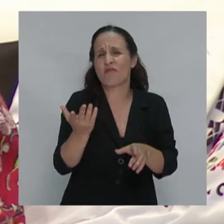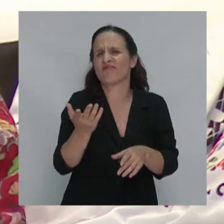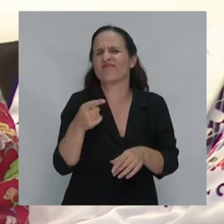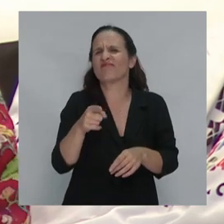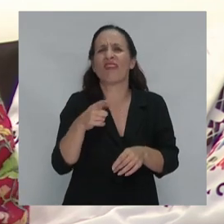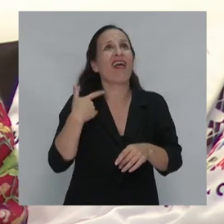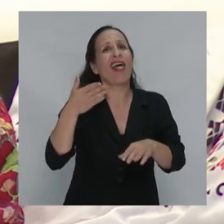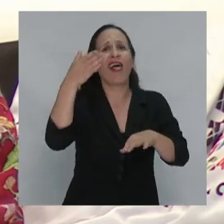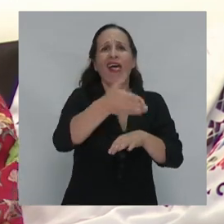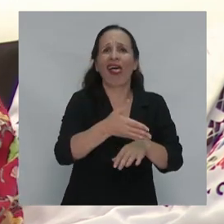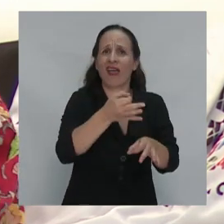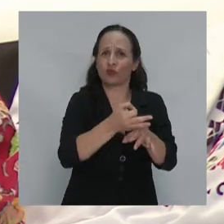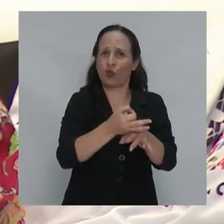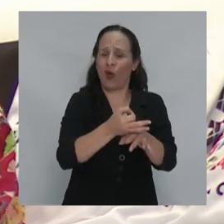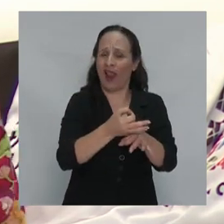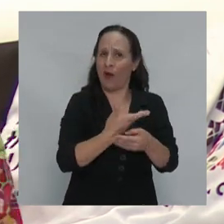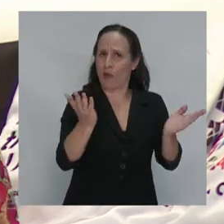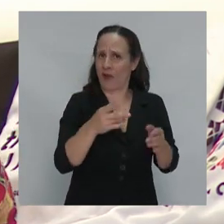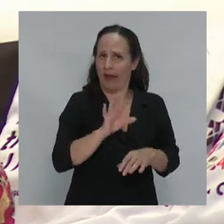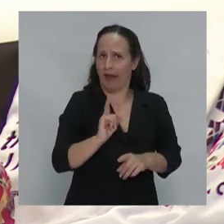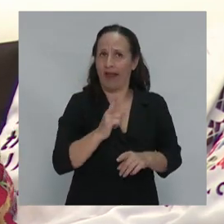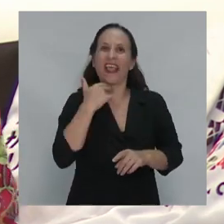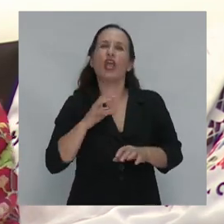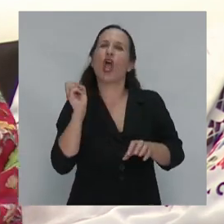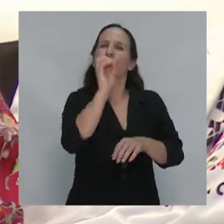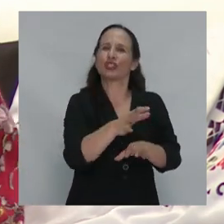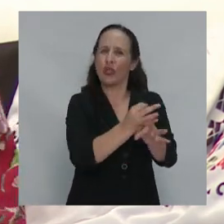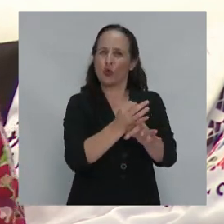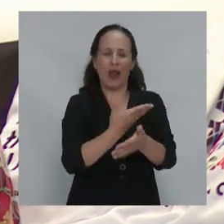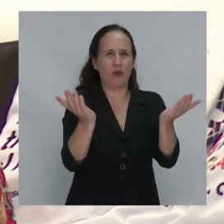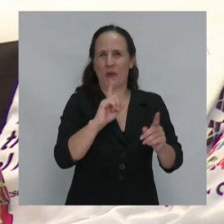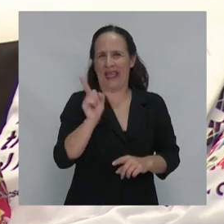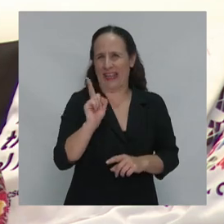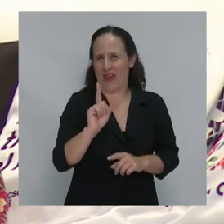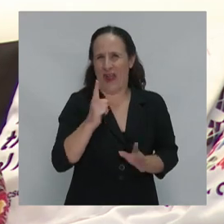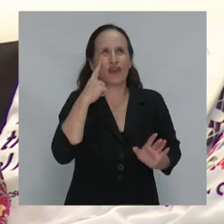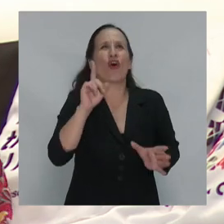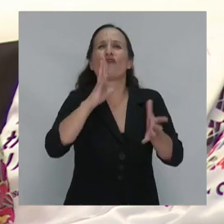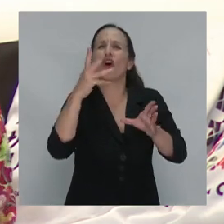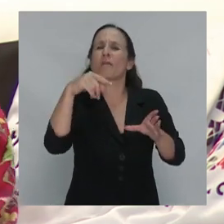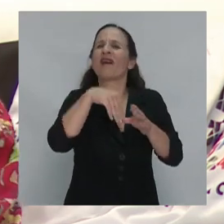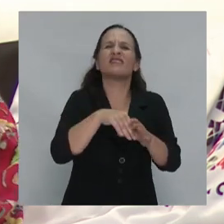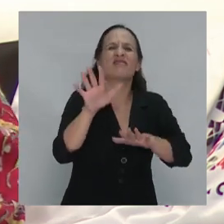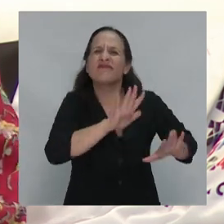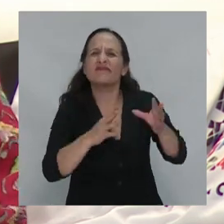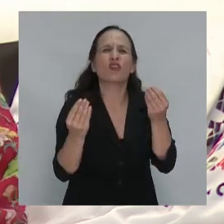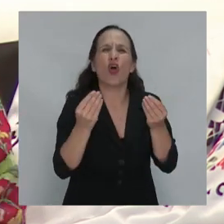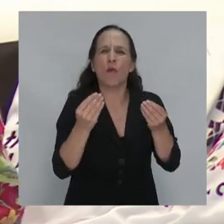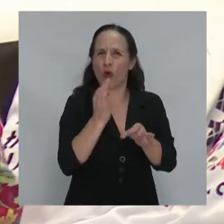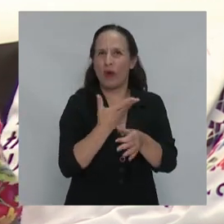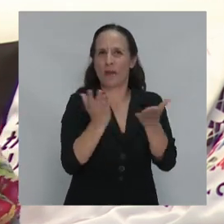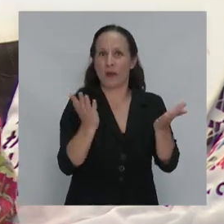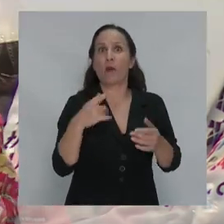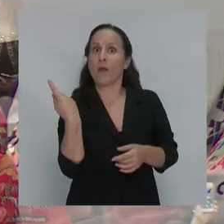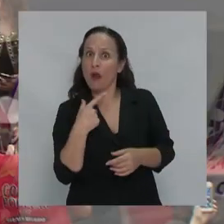generalmente ni han pisado una escuela pública, ni mandan a sus hijos o hijas a la escuela pública, ni tienen idea de cómo funciona la escuela pública, y sin embargo, nosotros